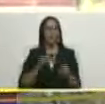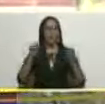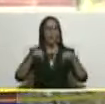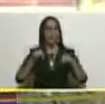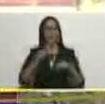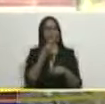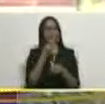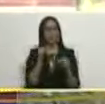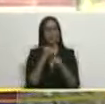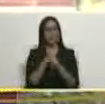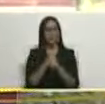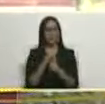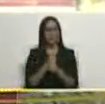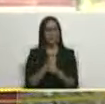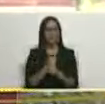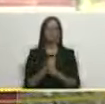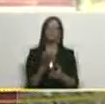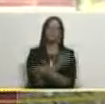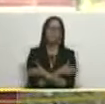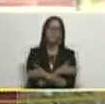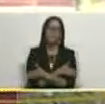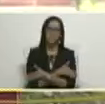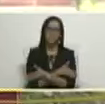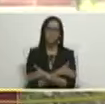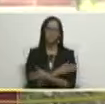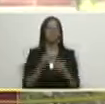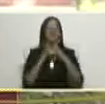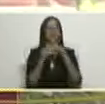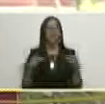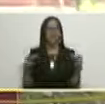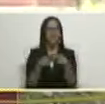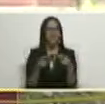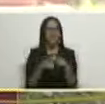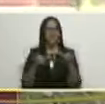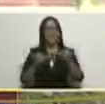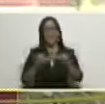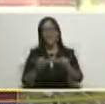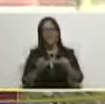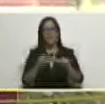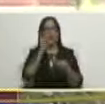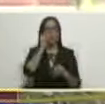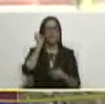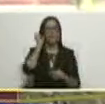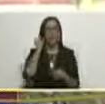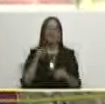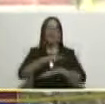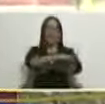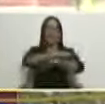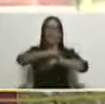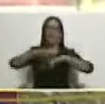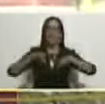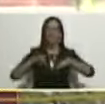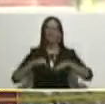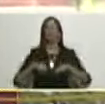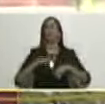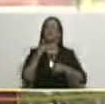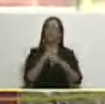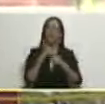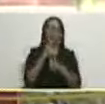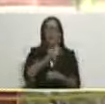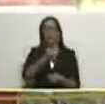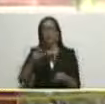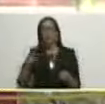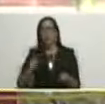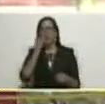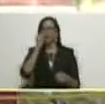obra. Te felicito y felicito a todo el equipo de ingenieros, ingenieras, arquitectos, obreros, obreras,